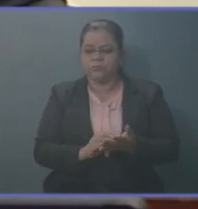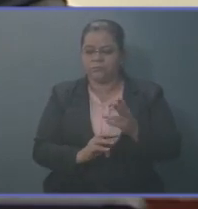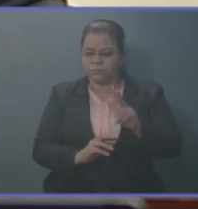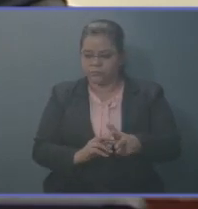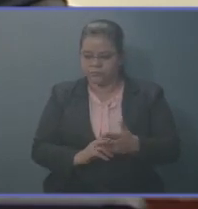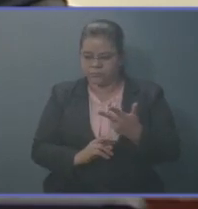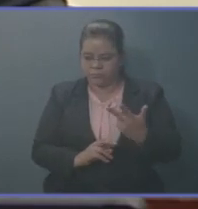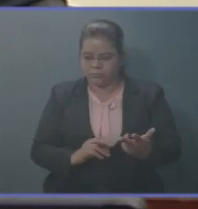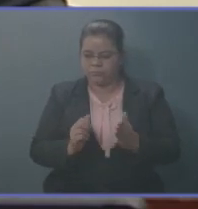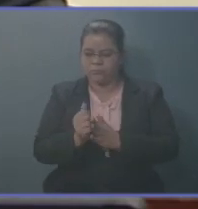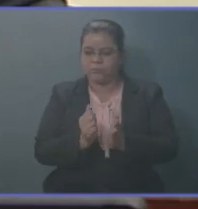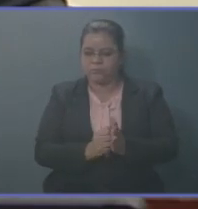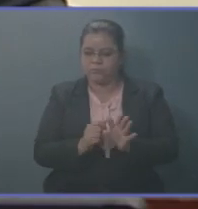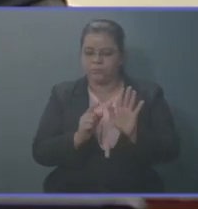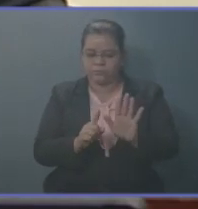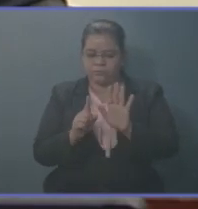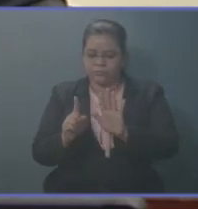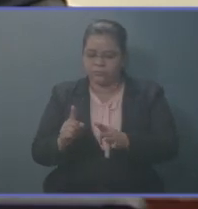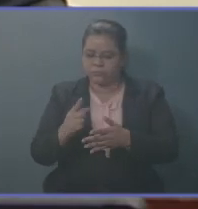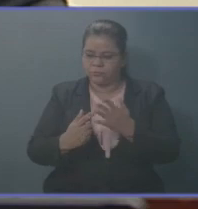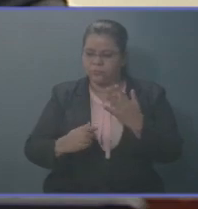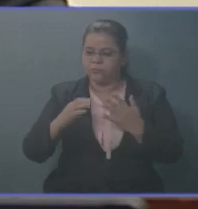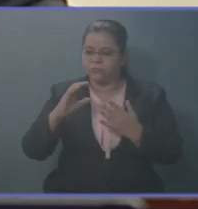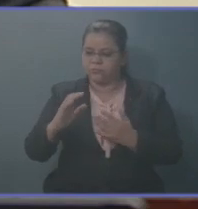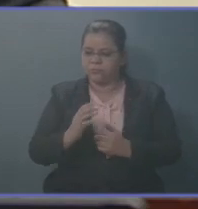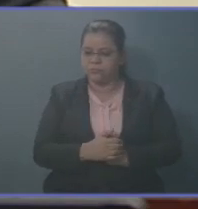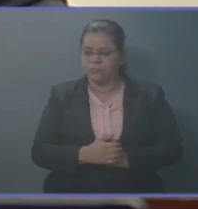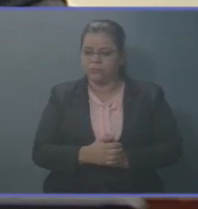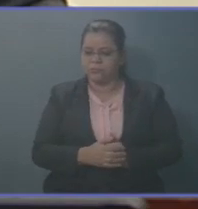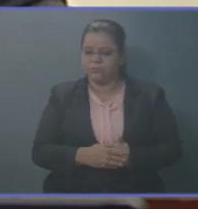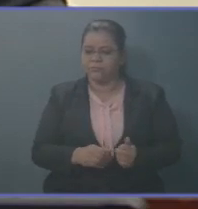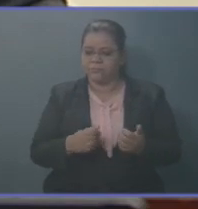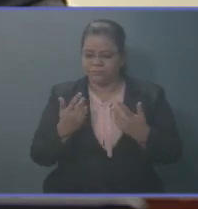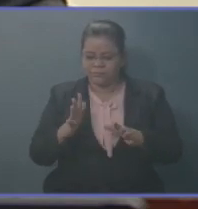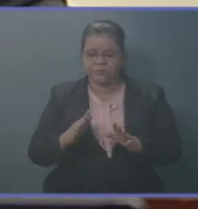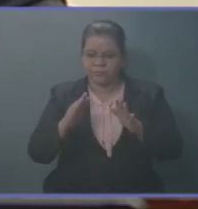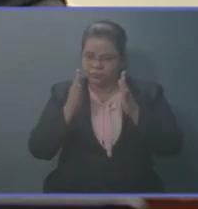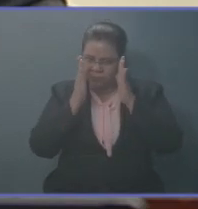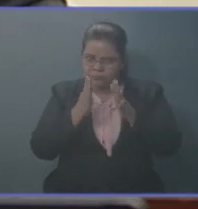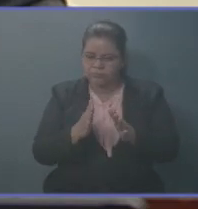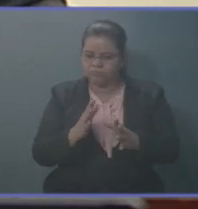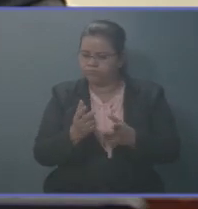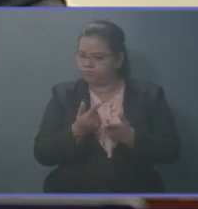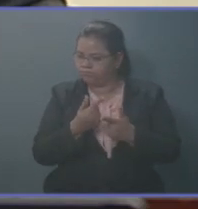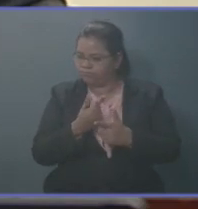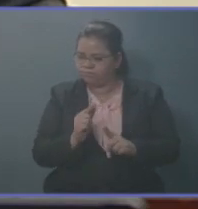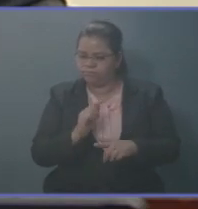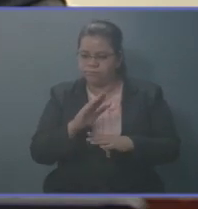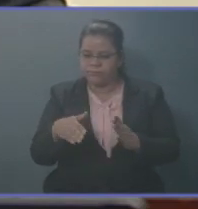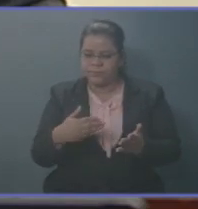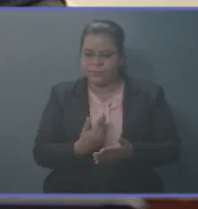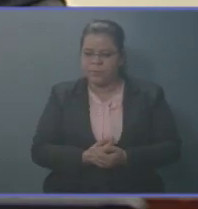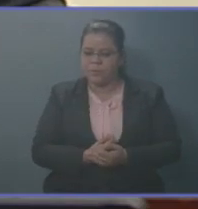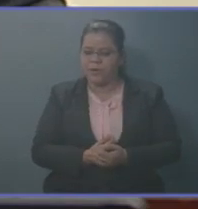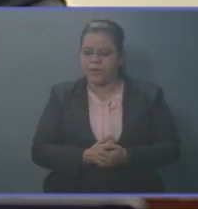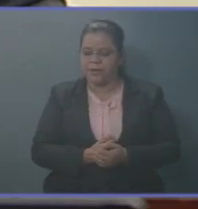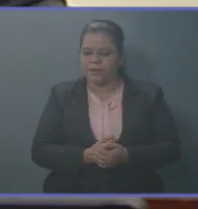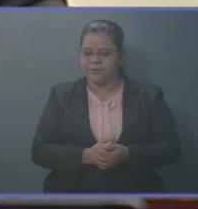3, que de acuerdo al artículo 66 de la Constitución del Estado dará asistencia gratuita a los habitantes en general en cuanto al